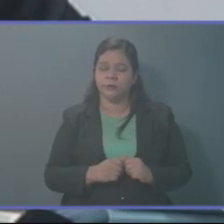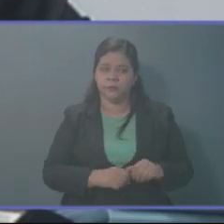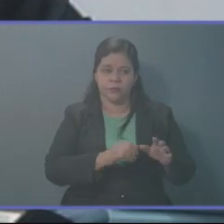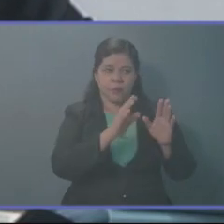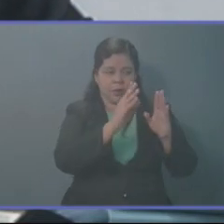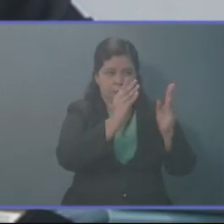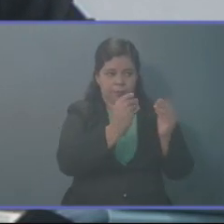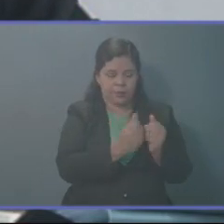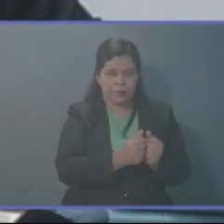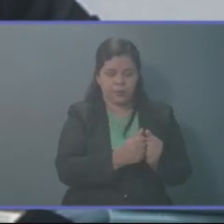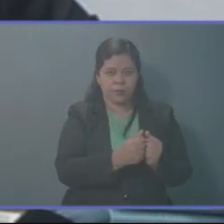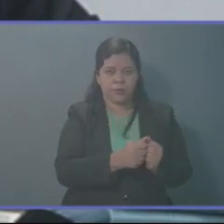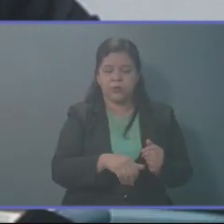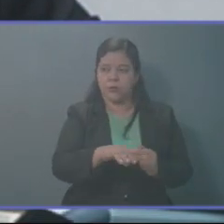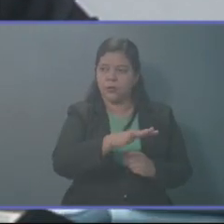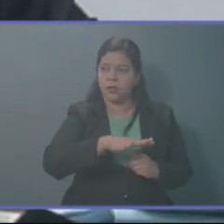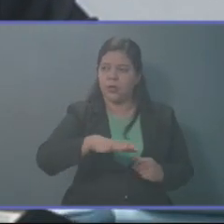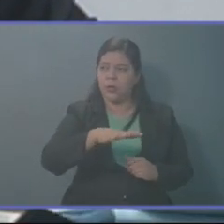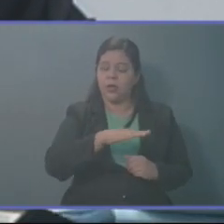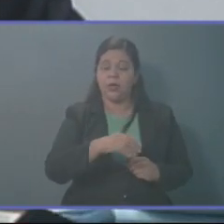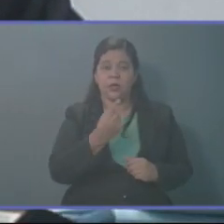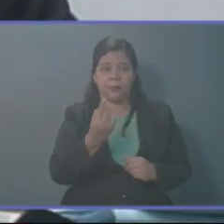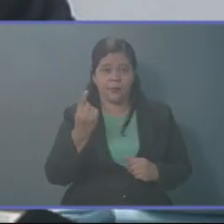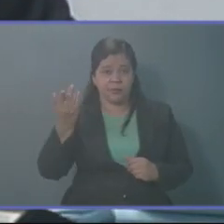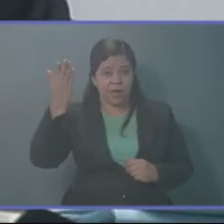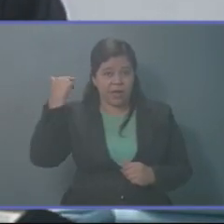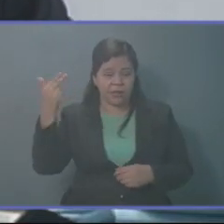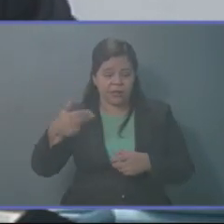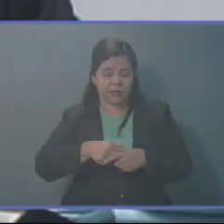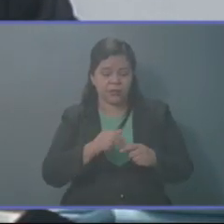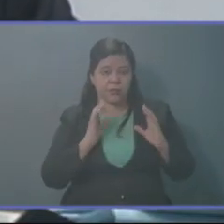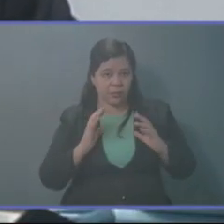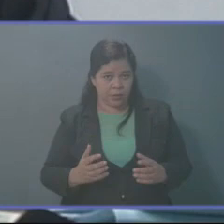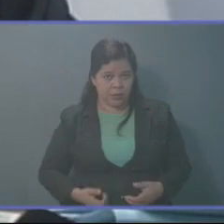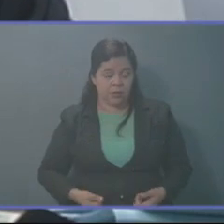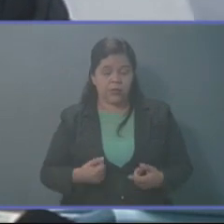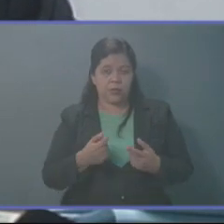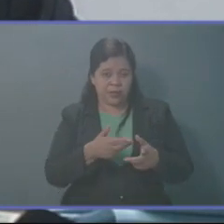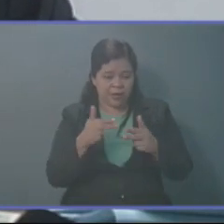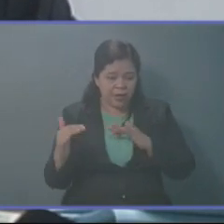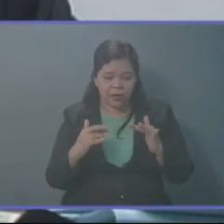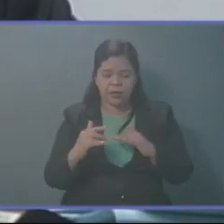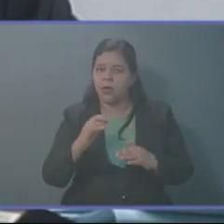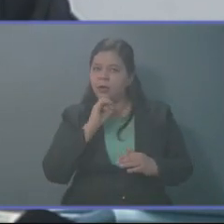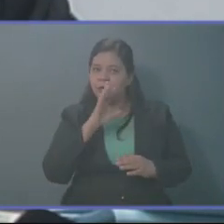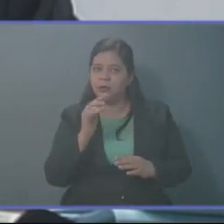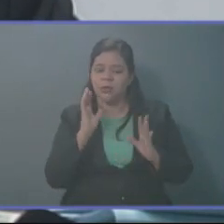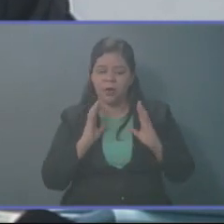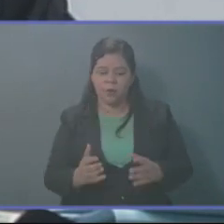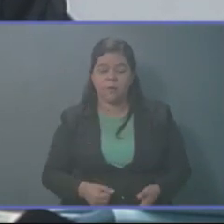los recursos de los veteranos. Entonces el gobierno ha cambiado y ya no lo saca de los